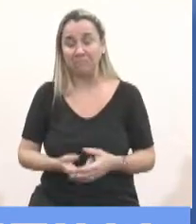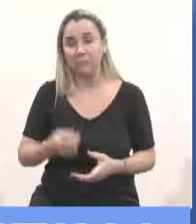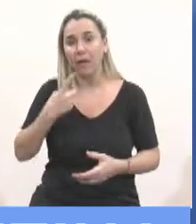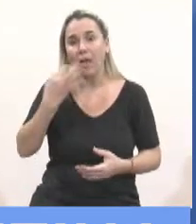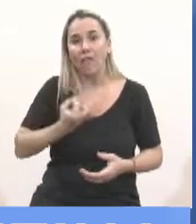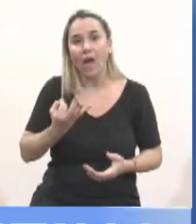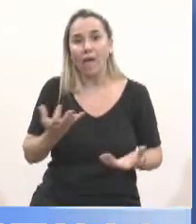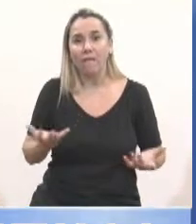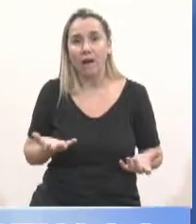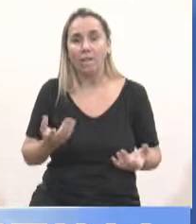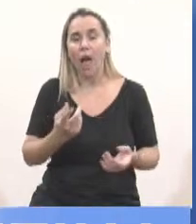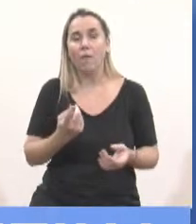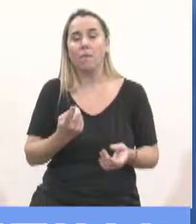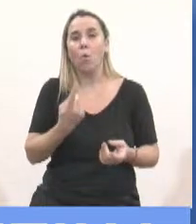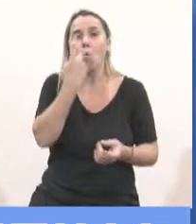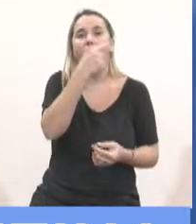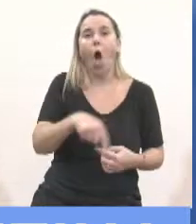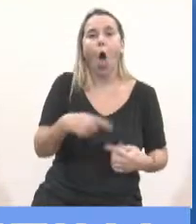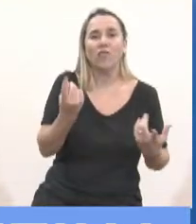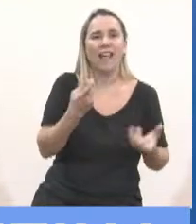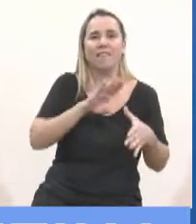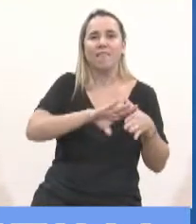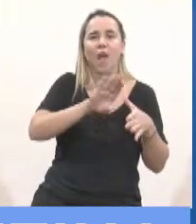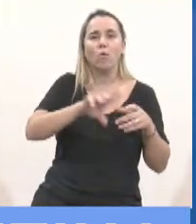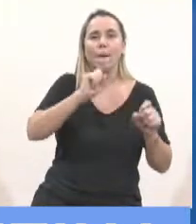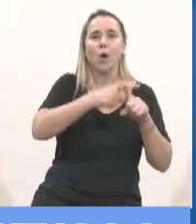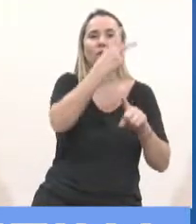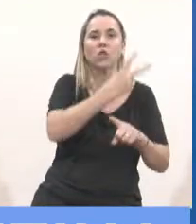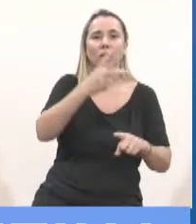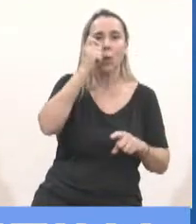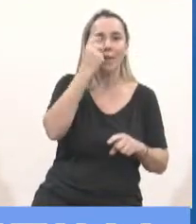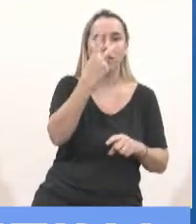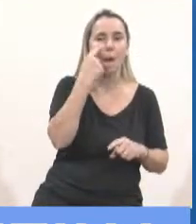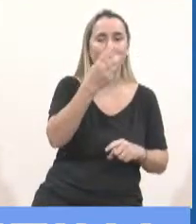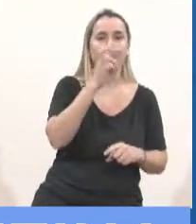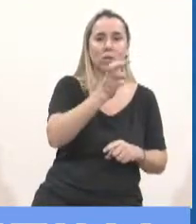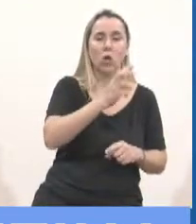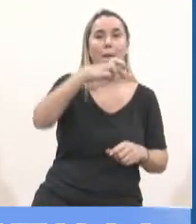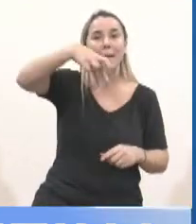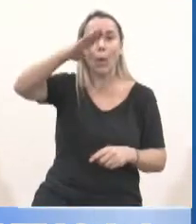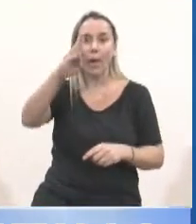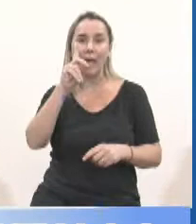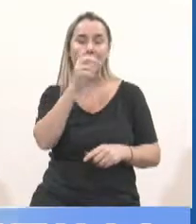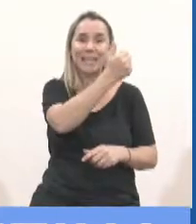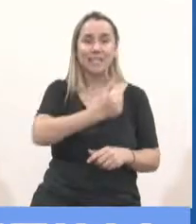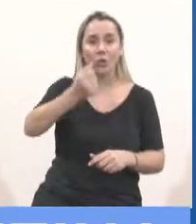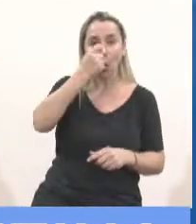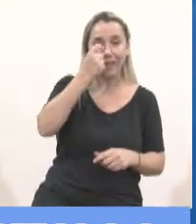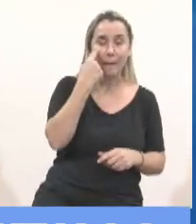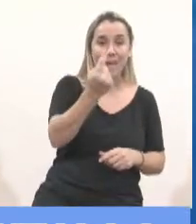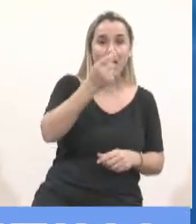realmente, una cosa es deuda por 222 mil millones con un PBI de 620 mil